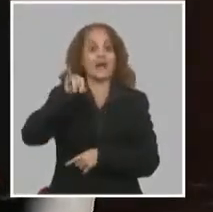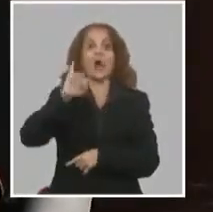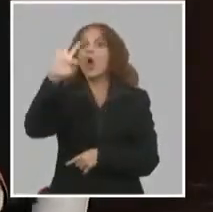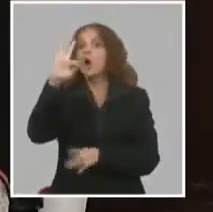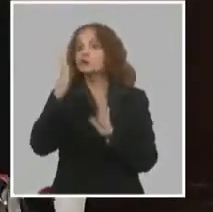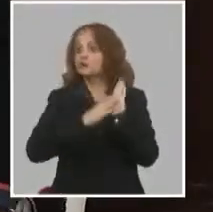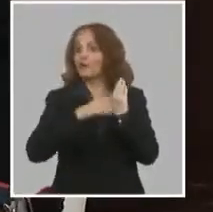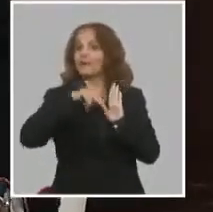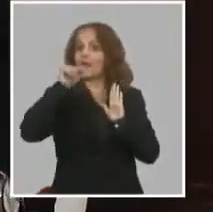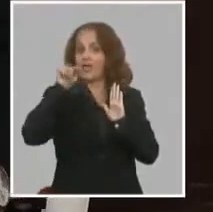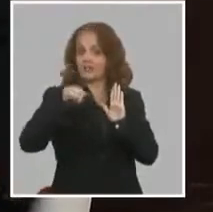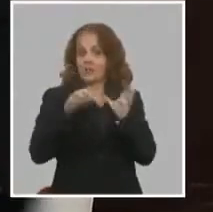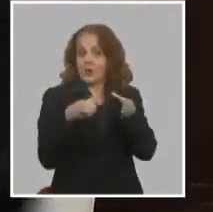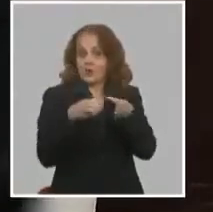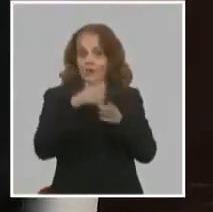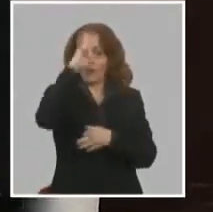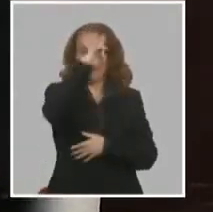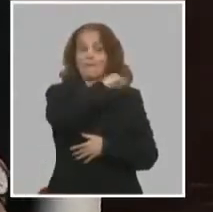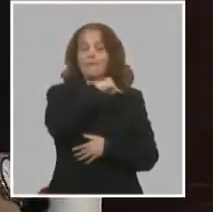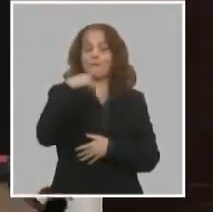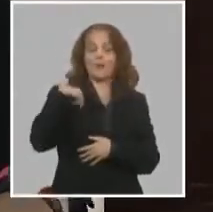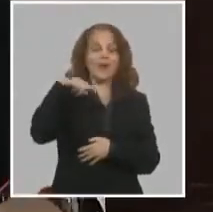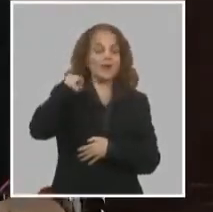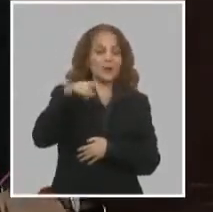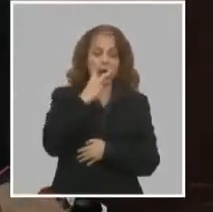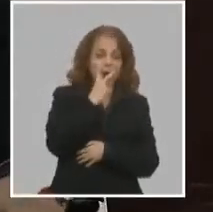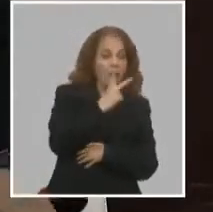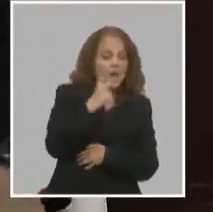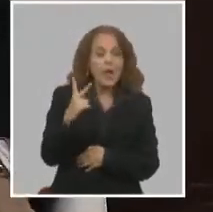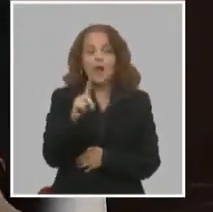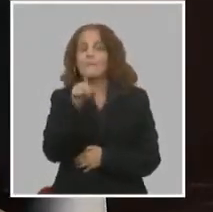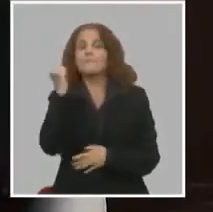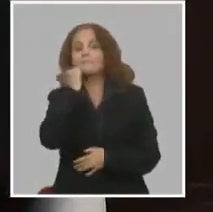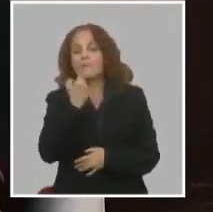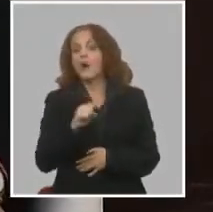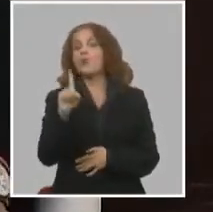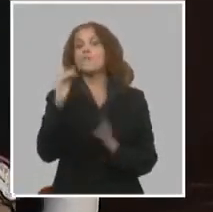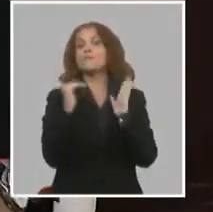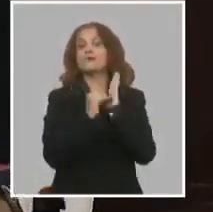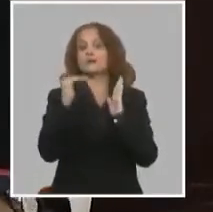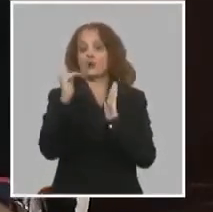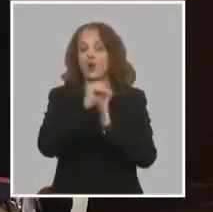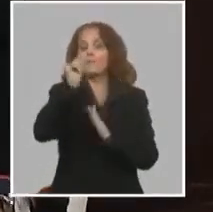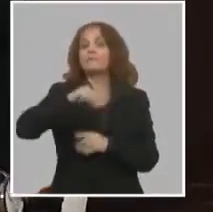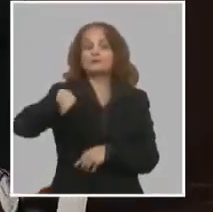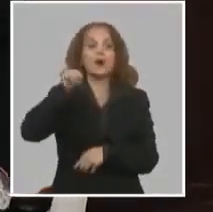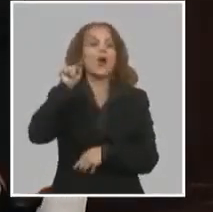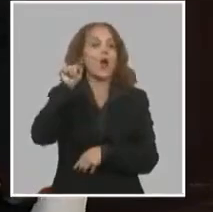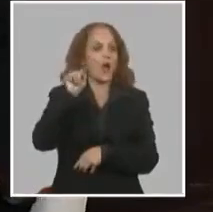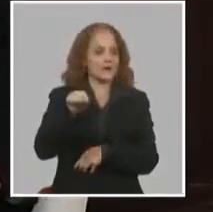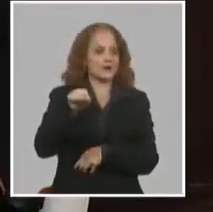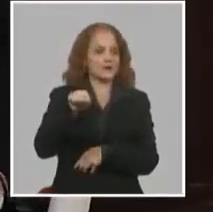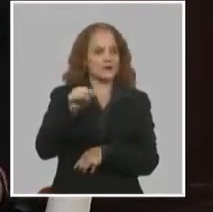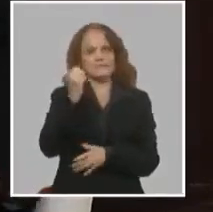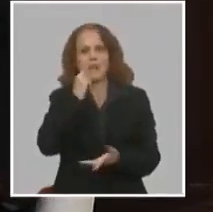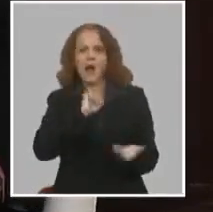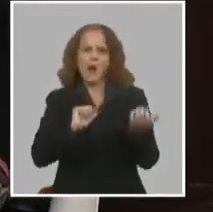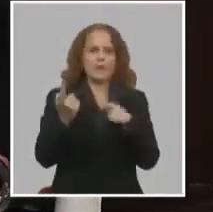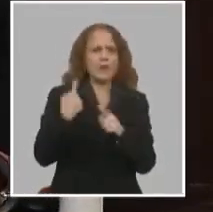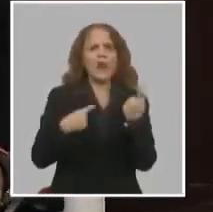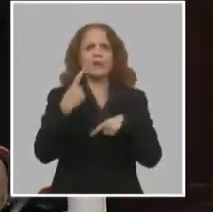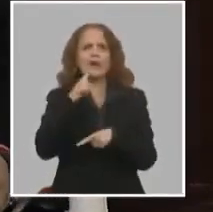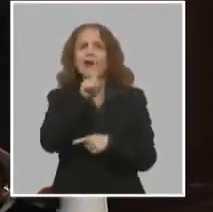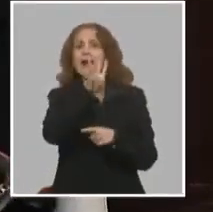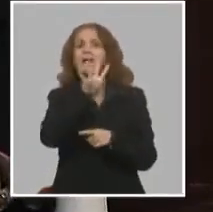cubanos de la salud atendiendo a más de 1.700.000 pacientes y desarrollando más de 14.000